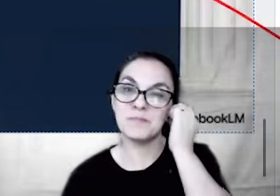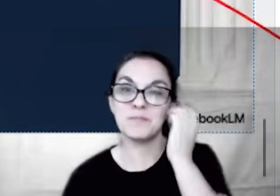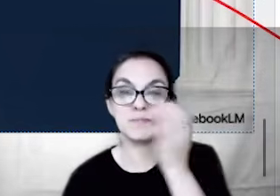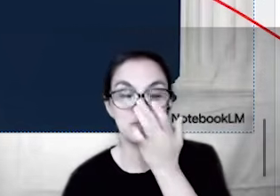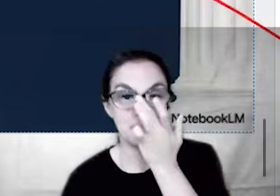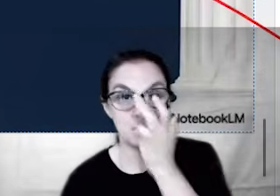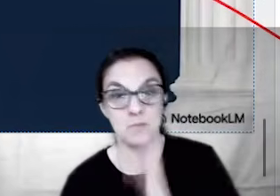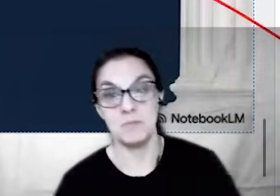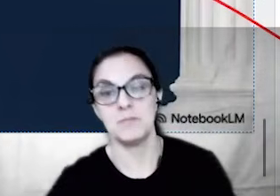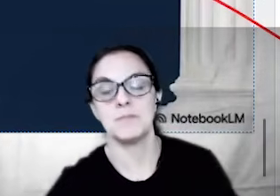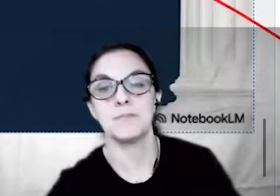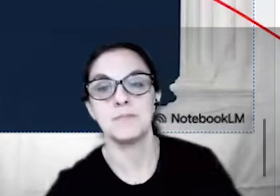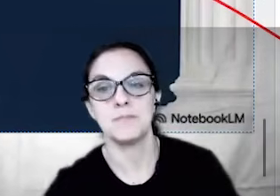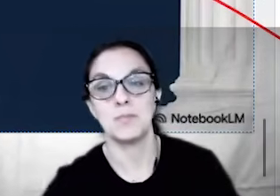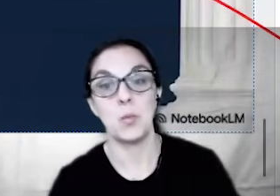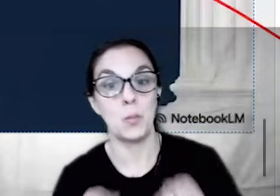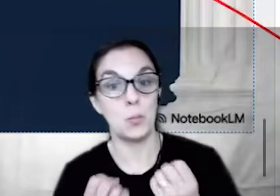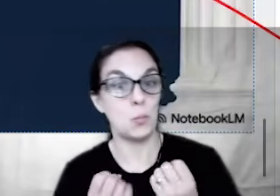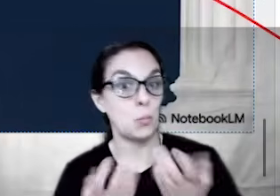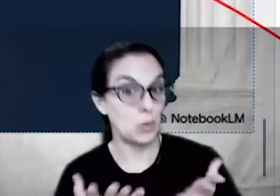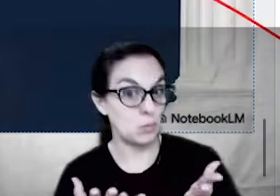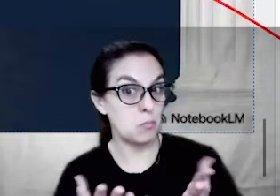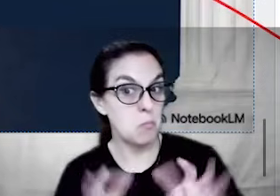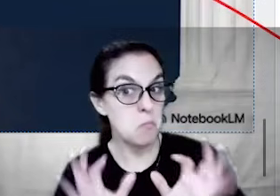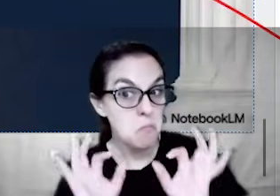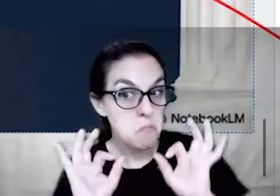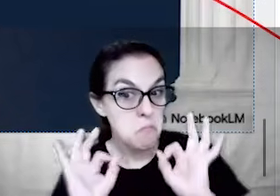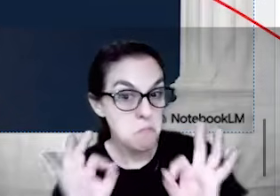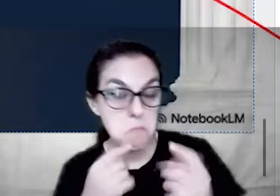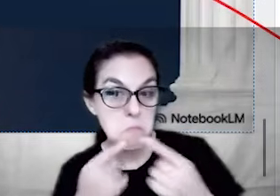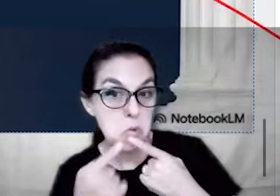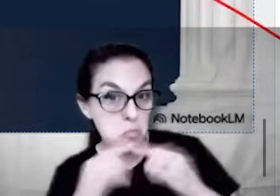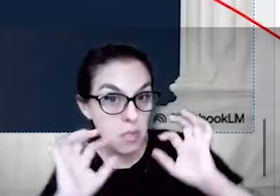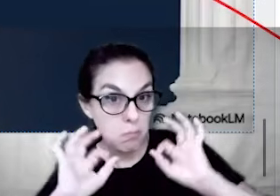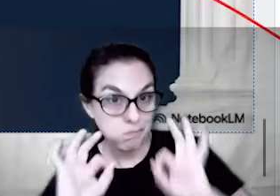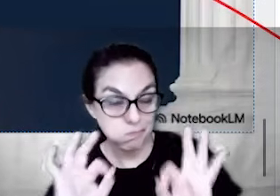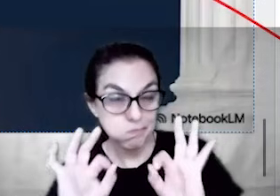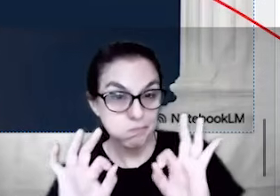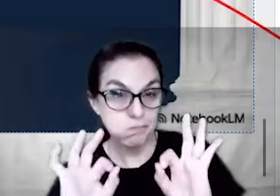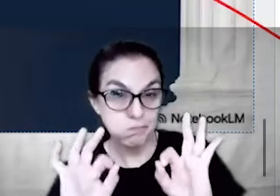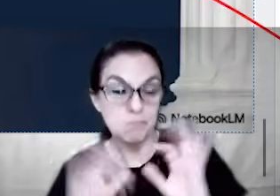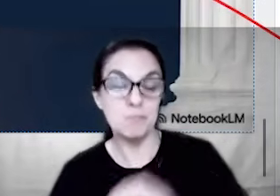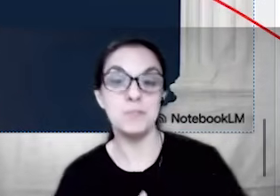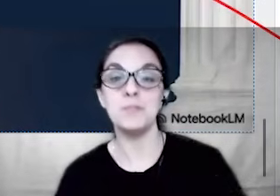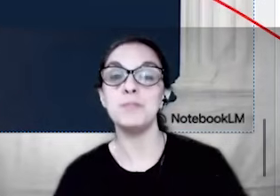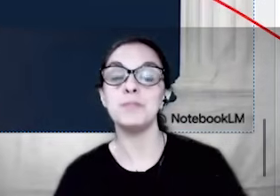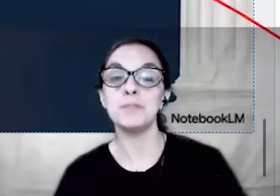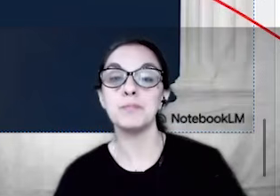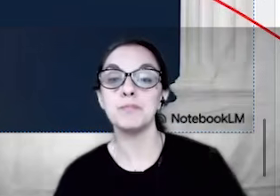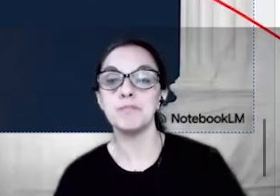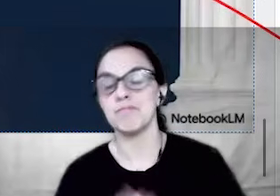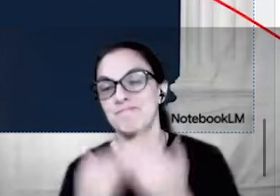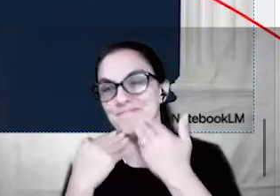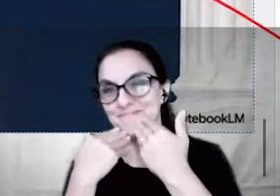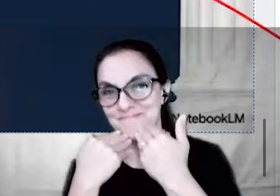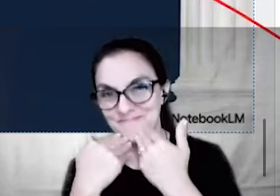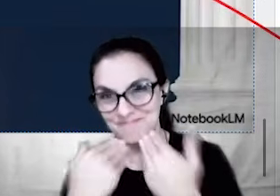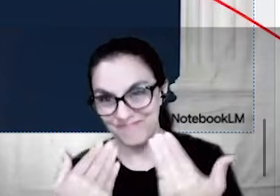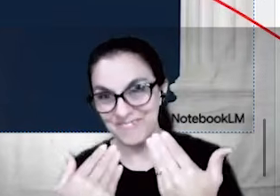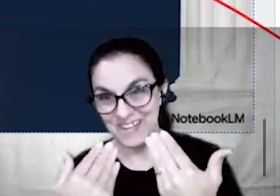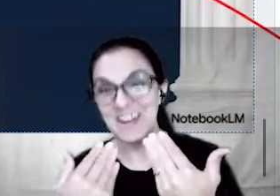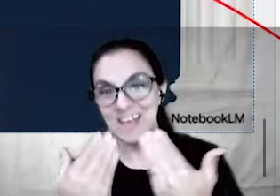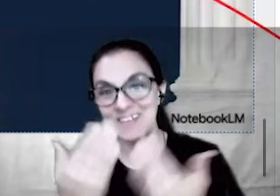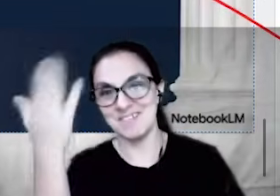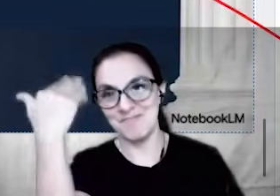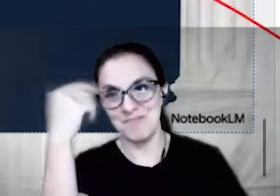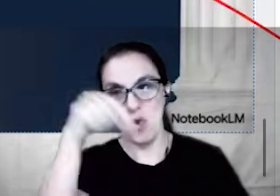Totalmente. Bueno, chicas, más o menos estas han sido todas las preguntas. Les quiero agradecer por la charla de hoy,